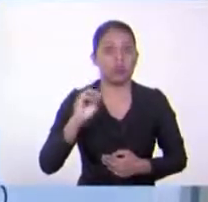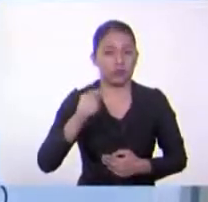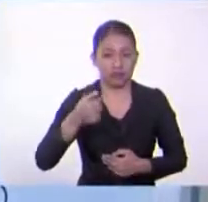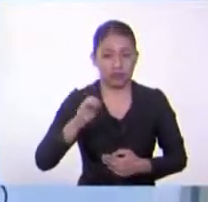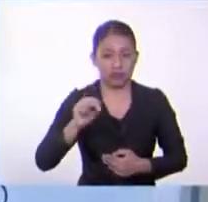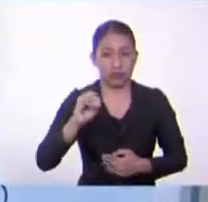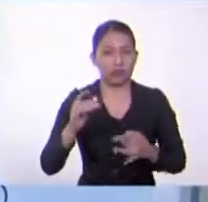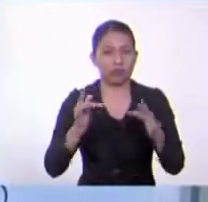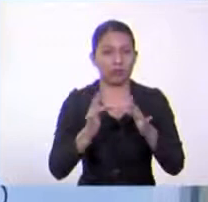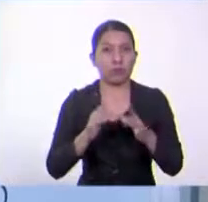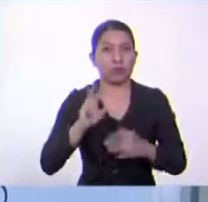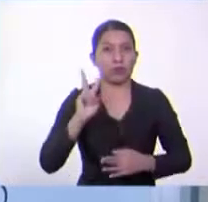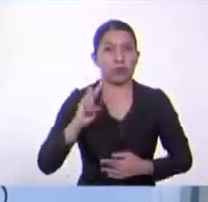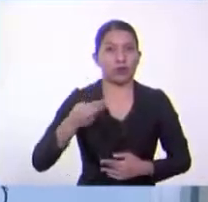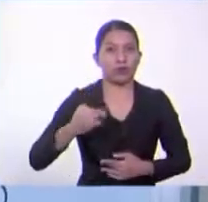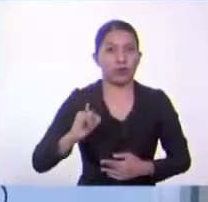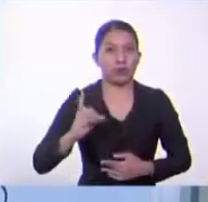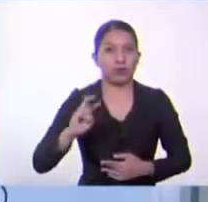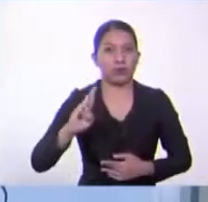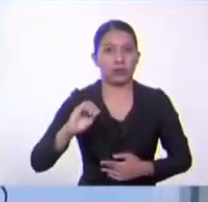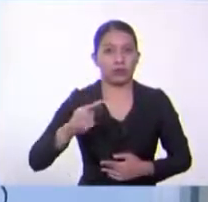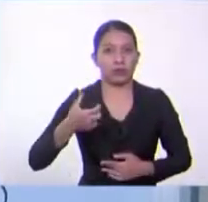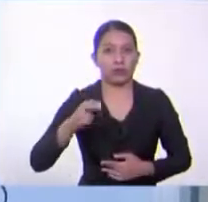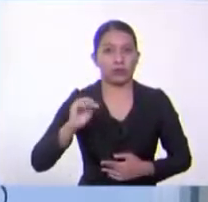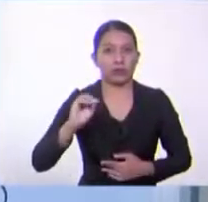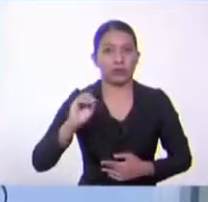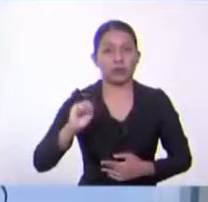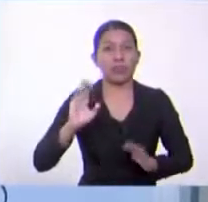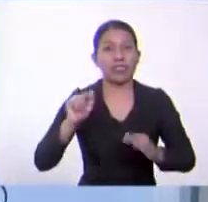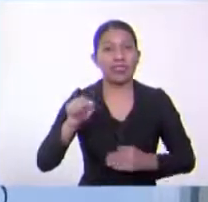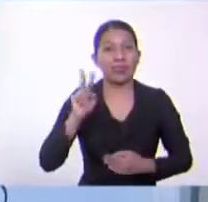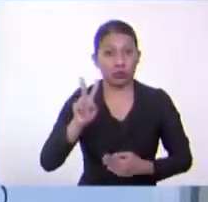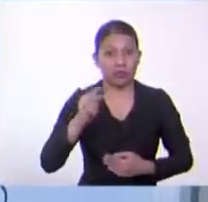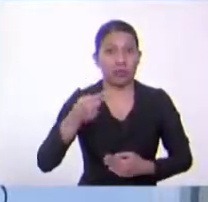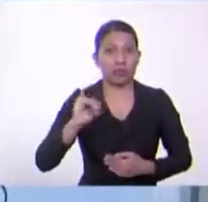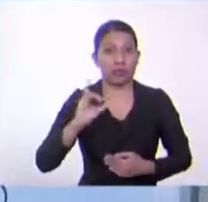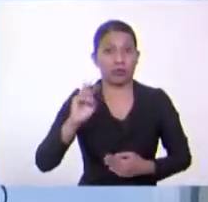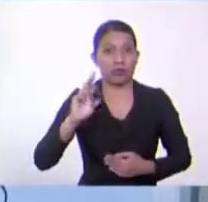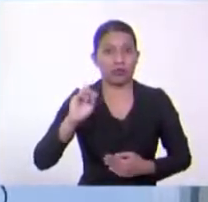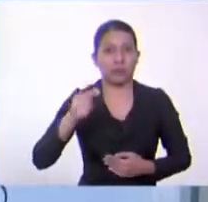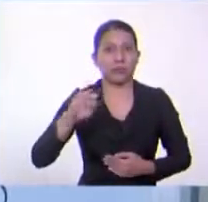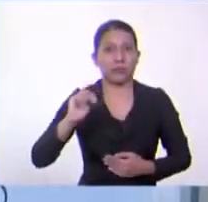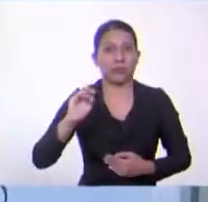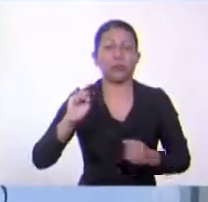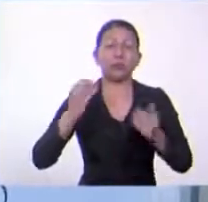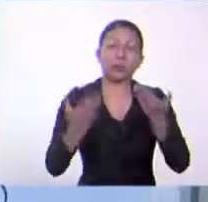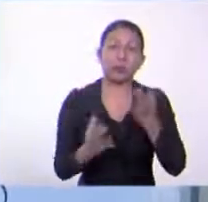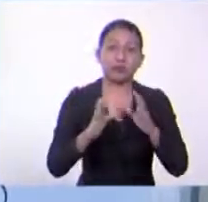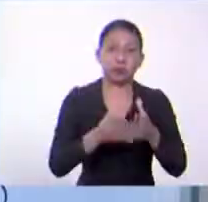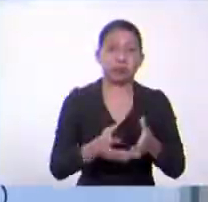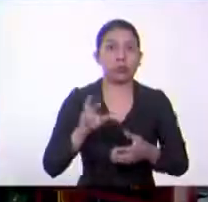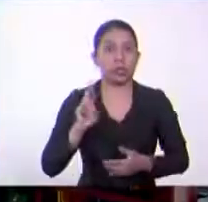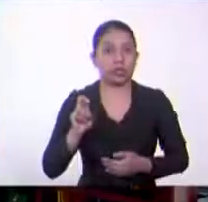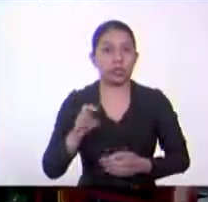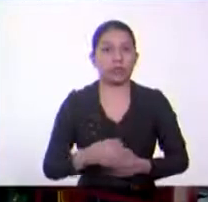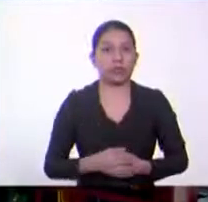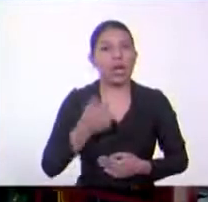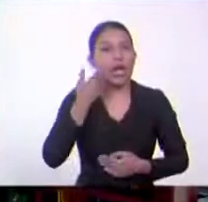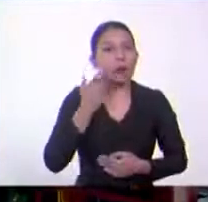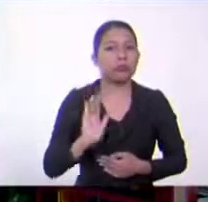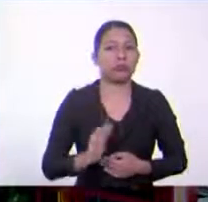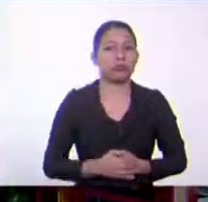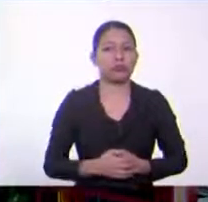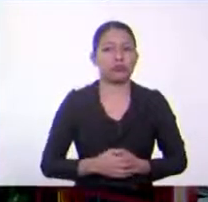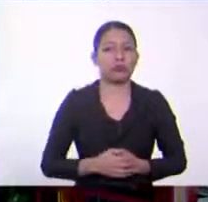enlazado a 2 hidrógenos, pero estos hidrógenos también pueden ser grupos R. Por ejemplo,